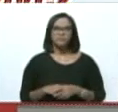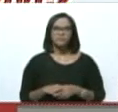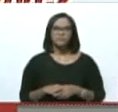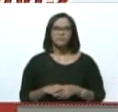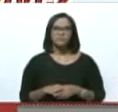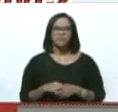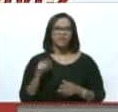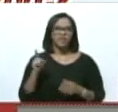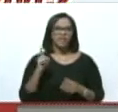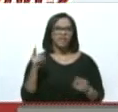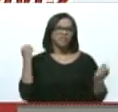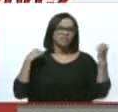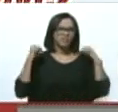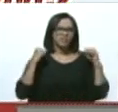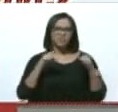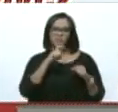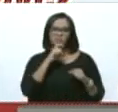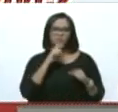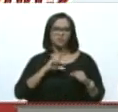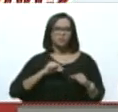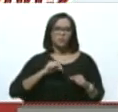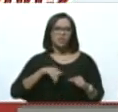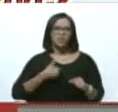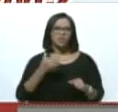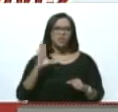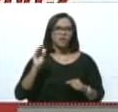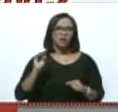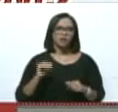Ese es radical, con eso no se puede hablar.